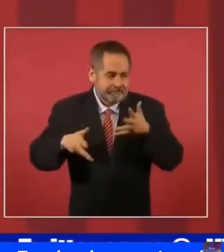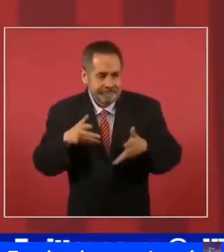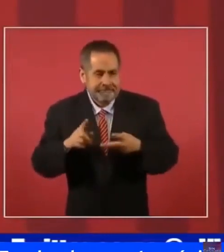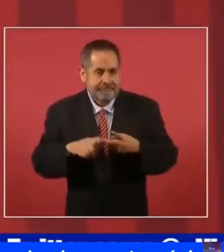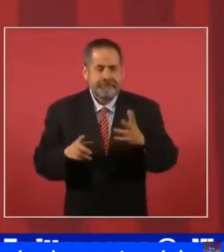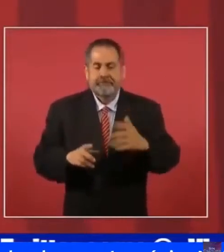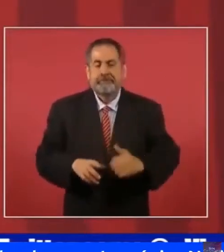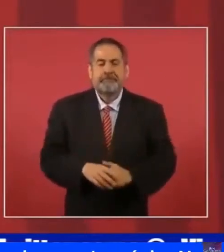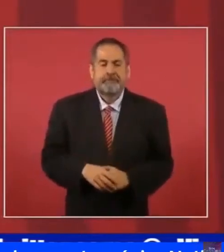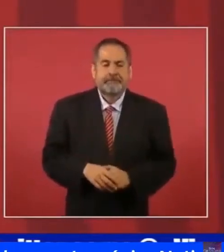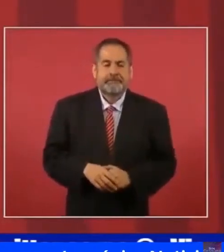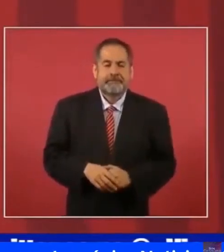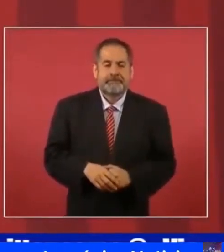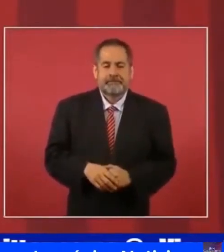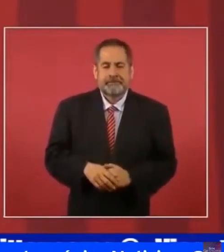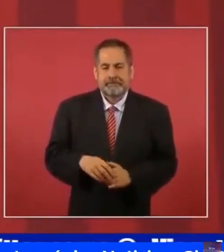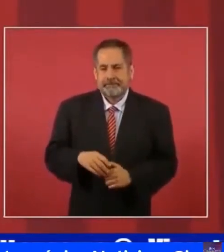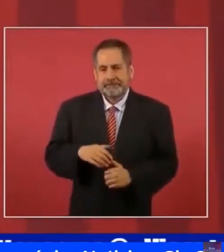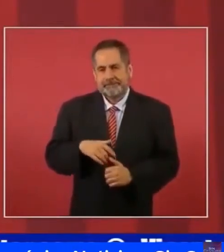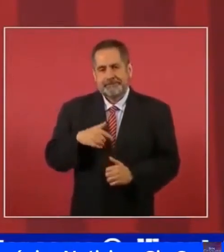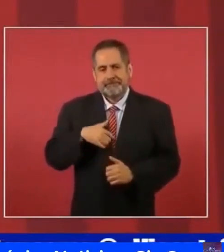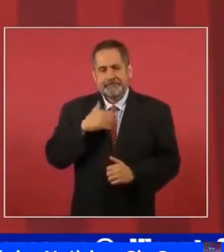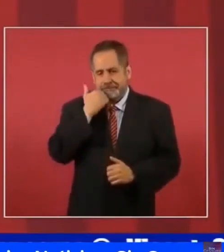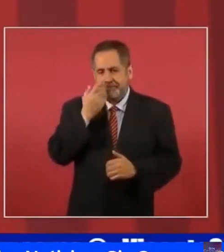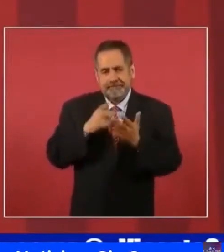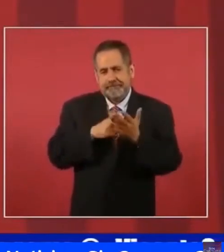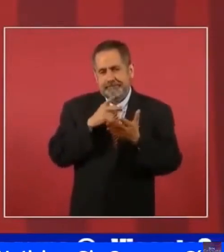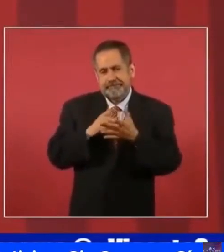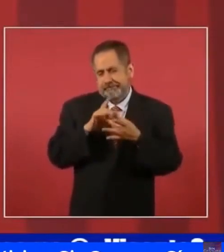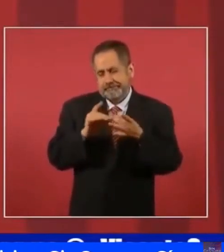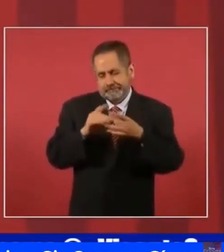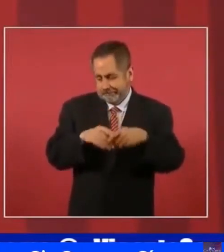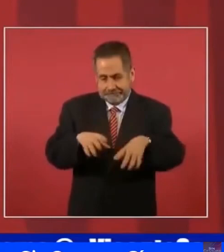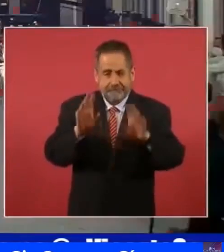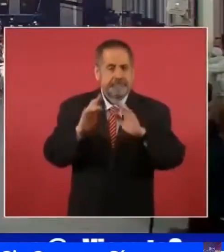No quiero aquí repetir cosas, pero